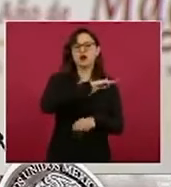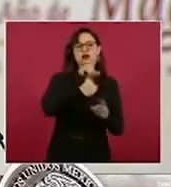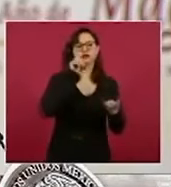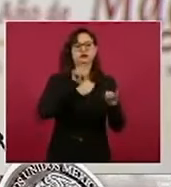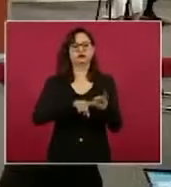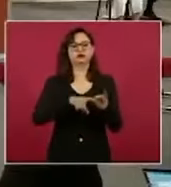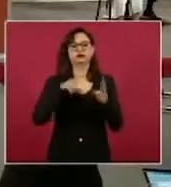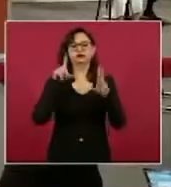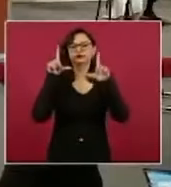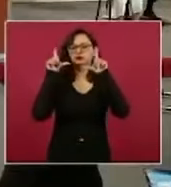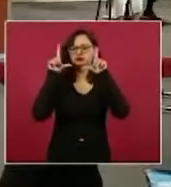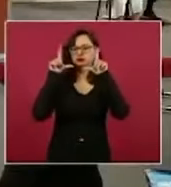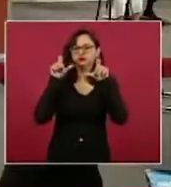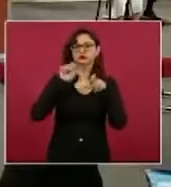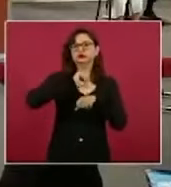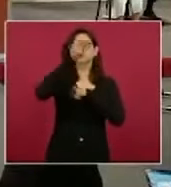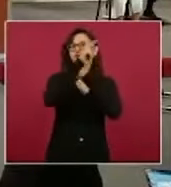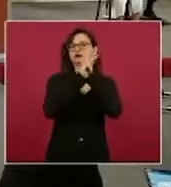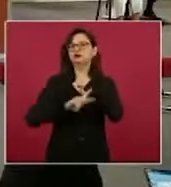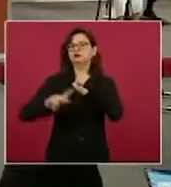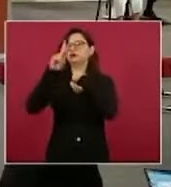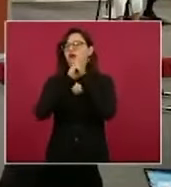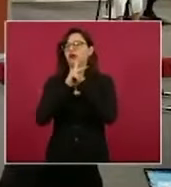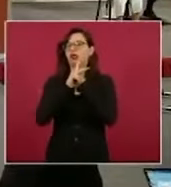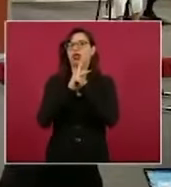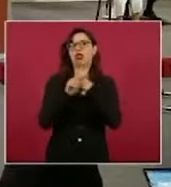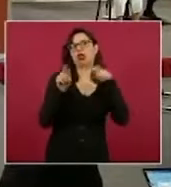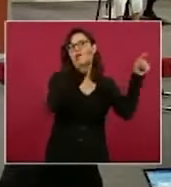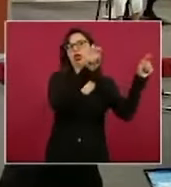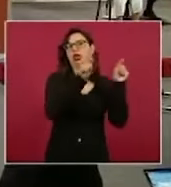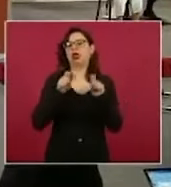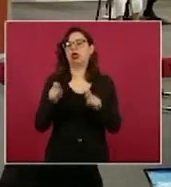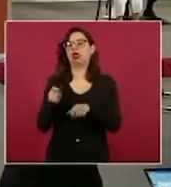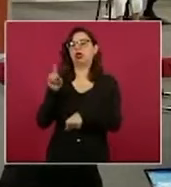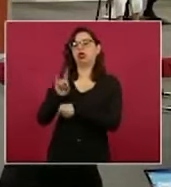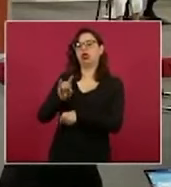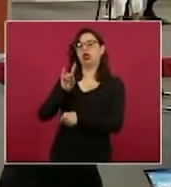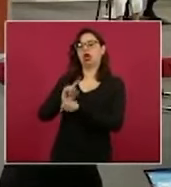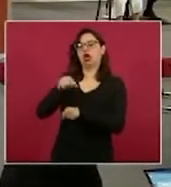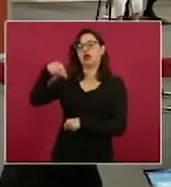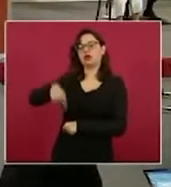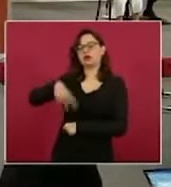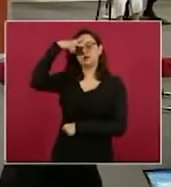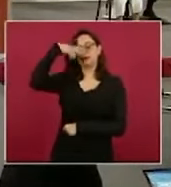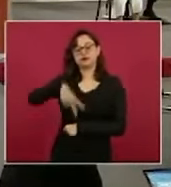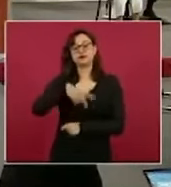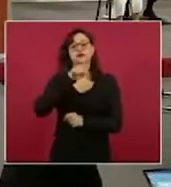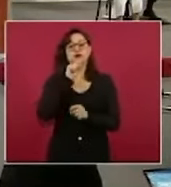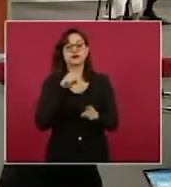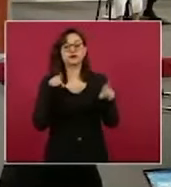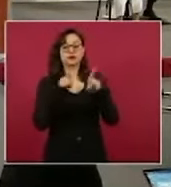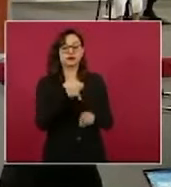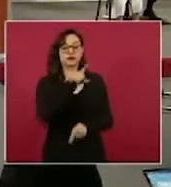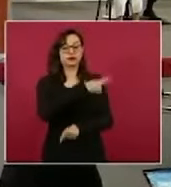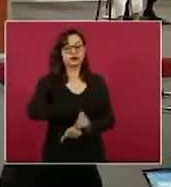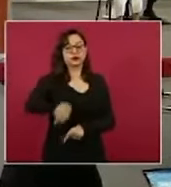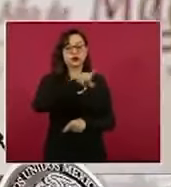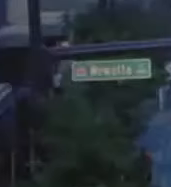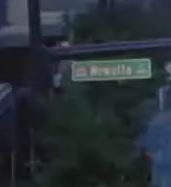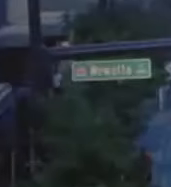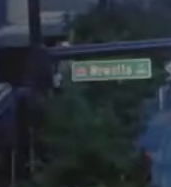todo lo que está sucediendo pero en ese sentido creo que hay que entender que antes era el